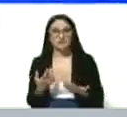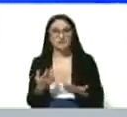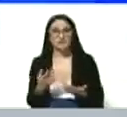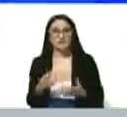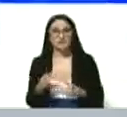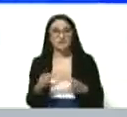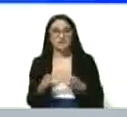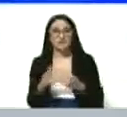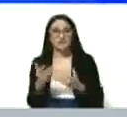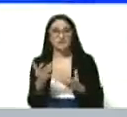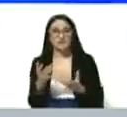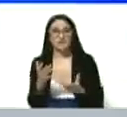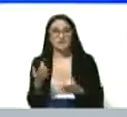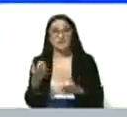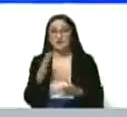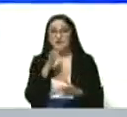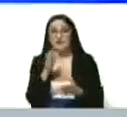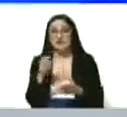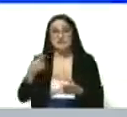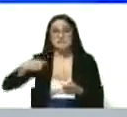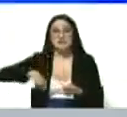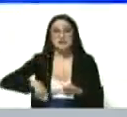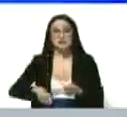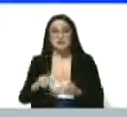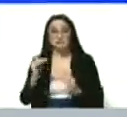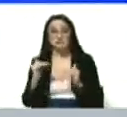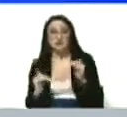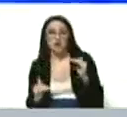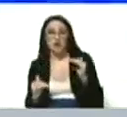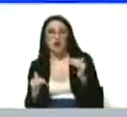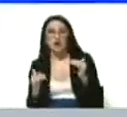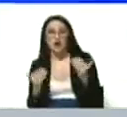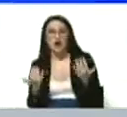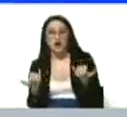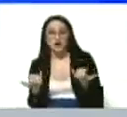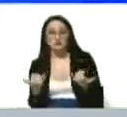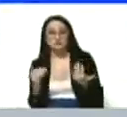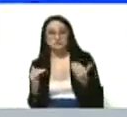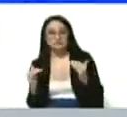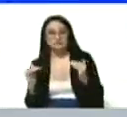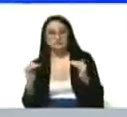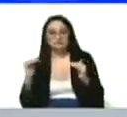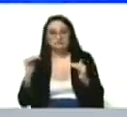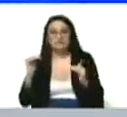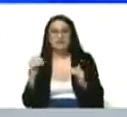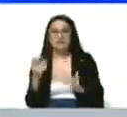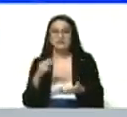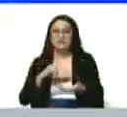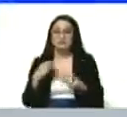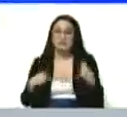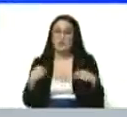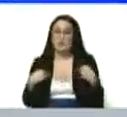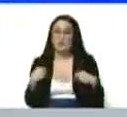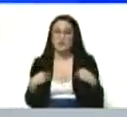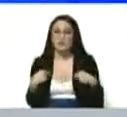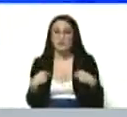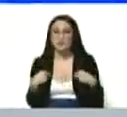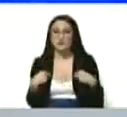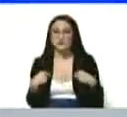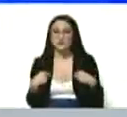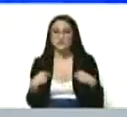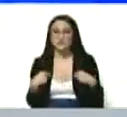crónica desinversión. Esto resulta realmente preocupante, por cuanto las